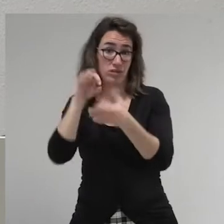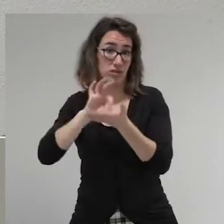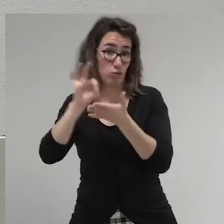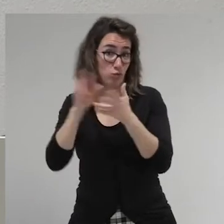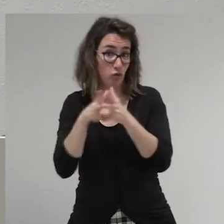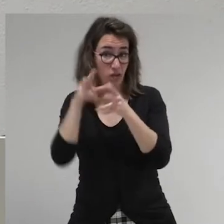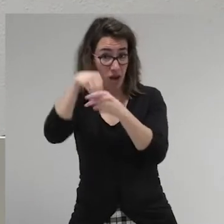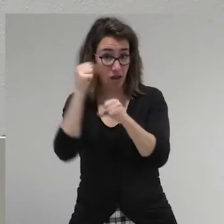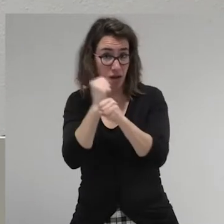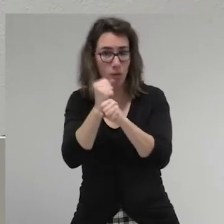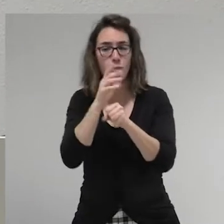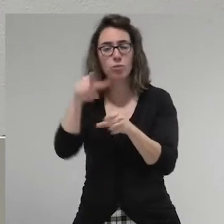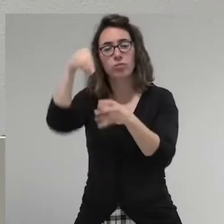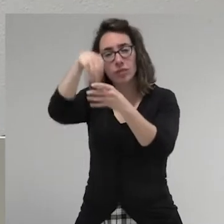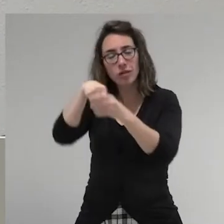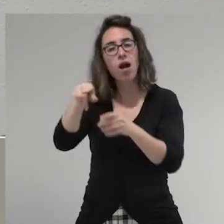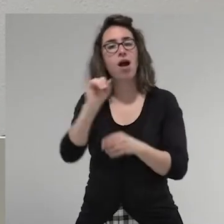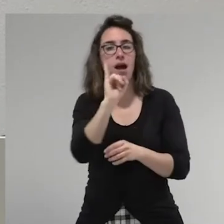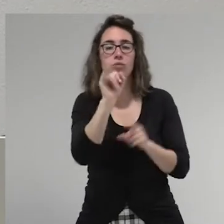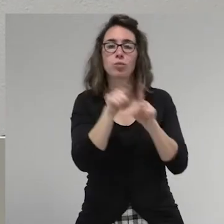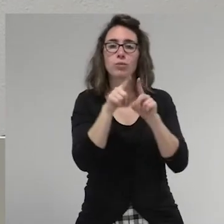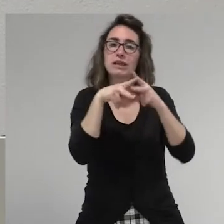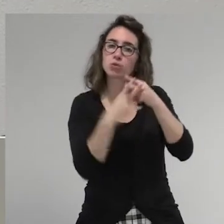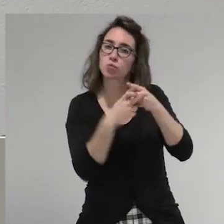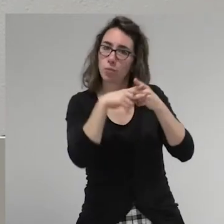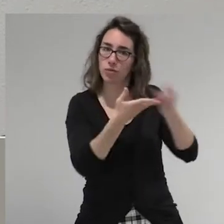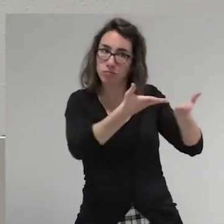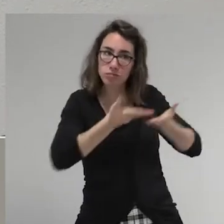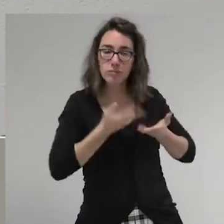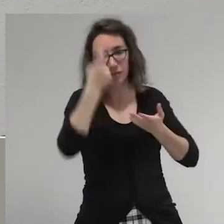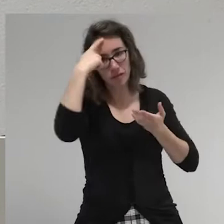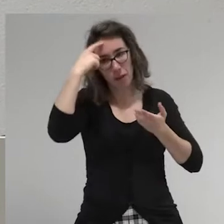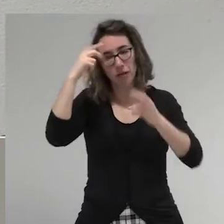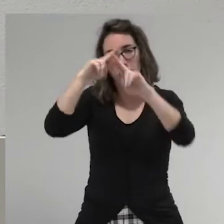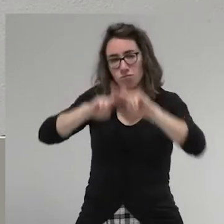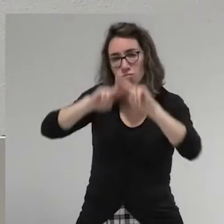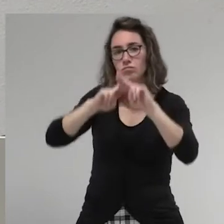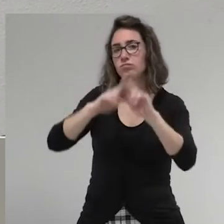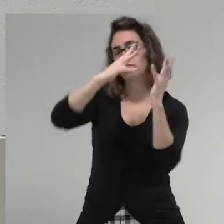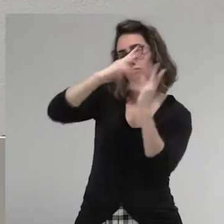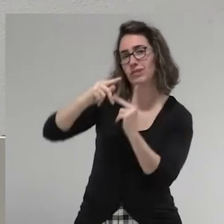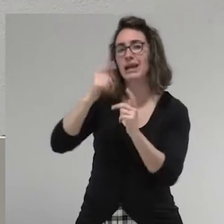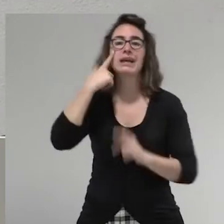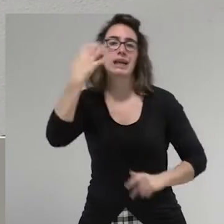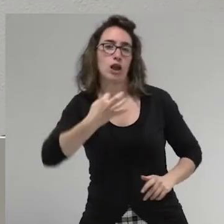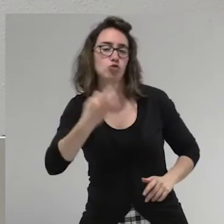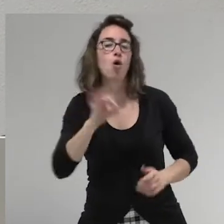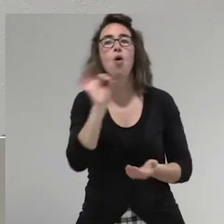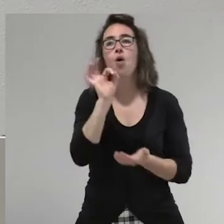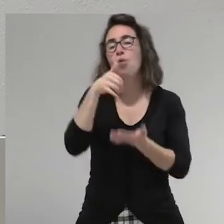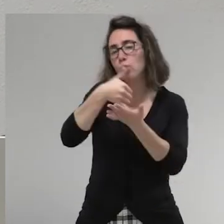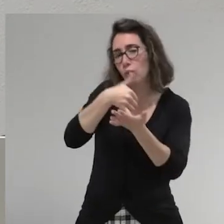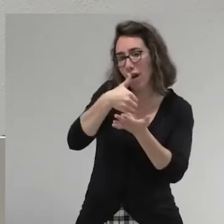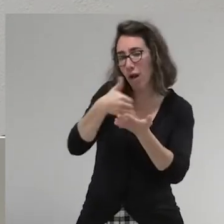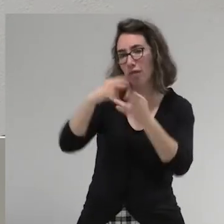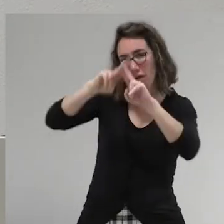social hay mucha implementación de lo que son instrumentos de medición del riesgo. Pueden ser de medición del riesgo de vulnerabilidad,